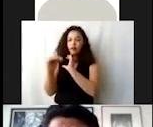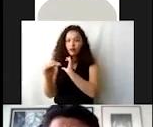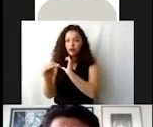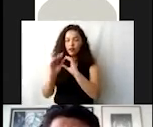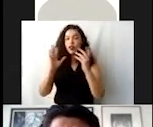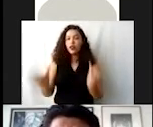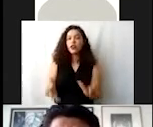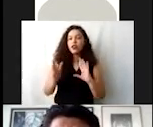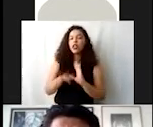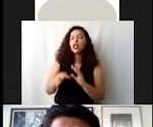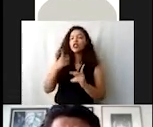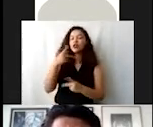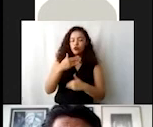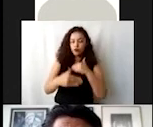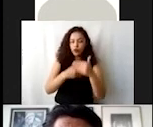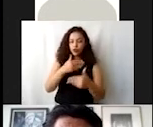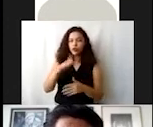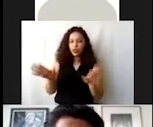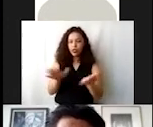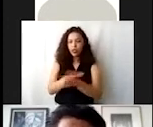actualización, ¿sí?